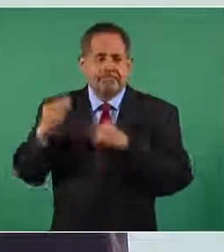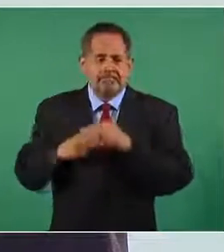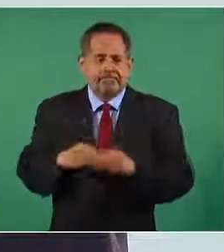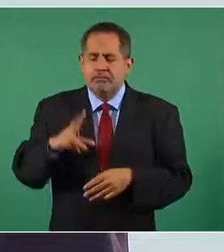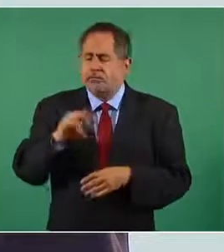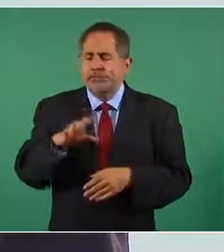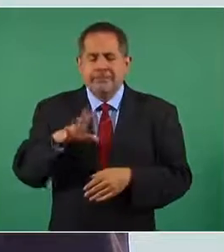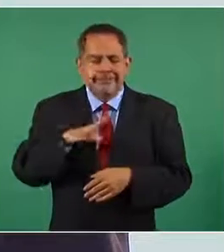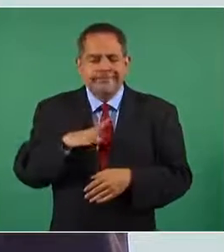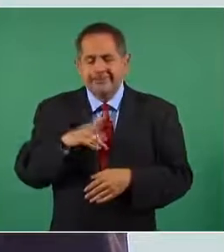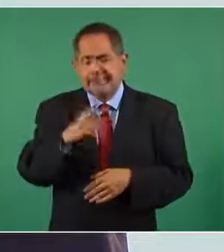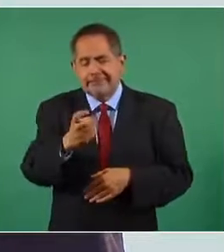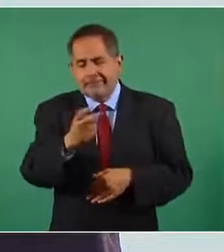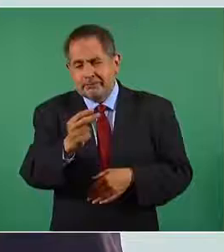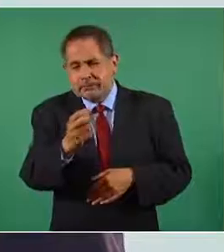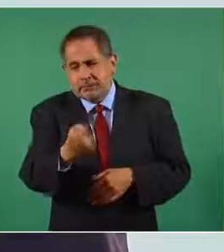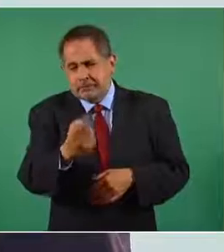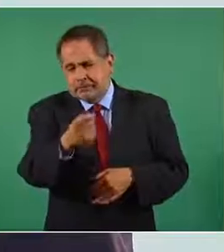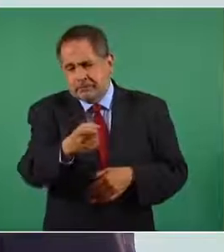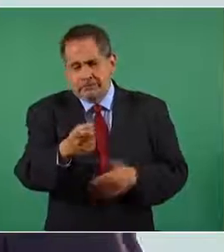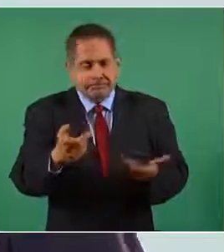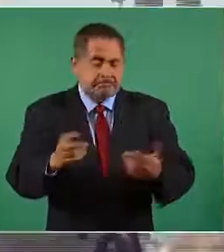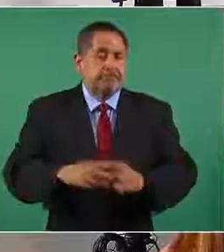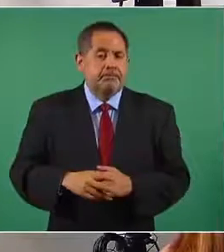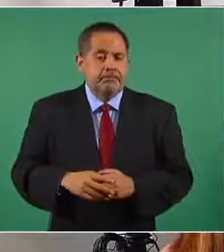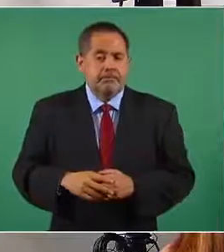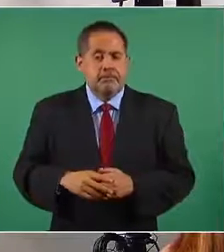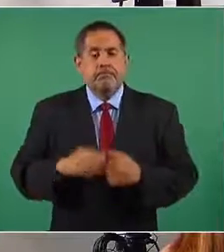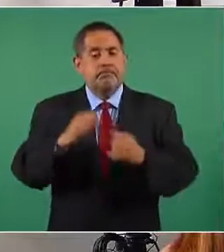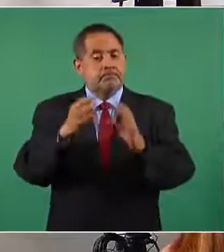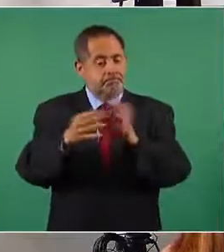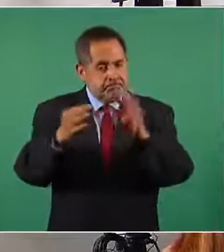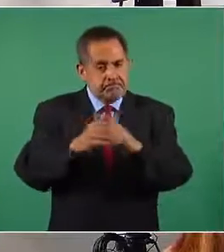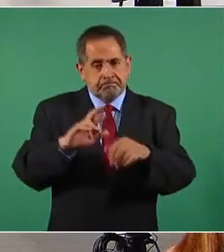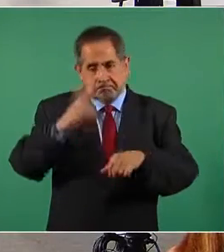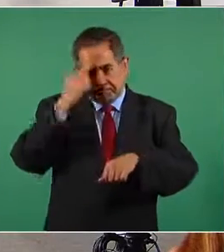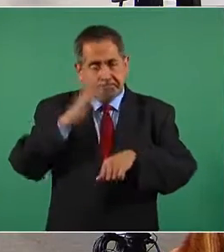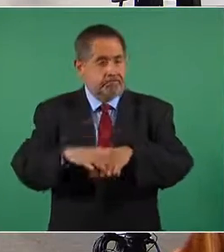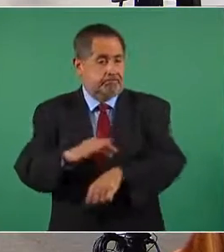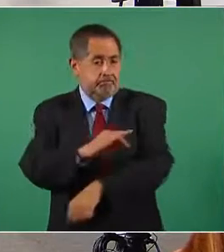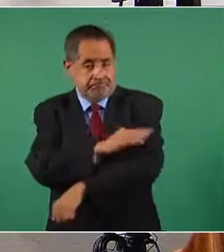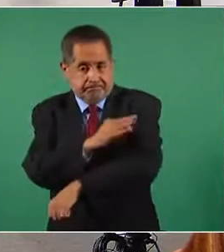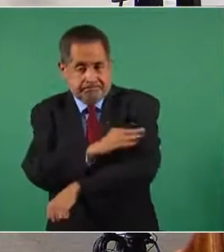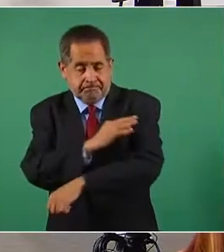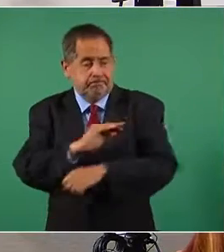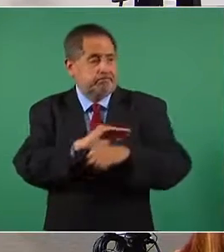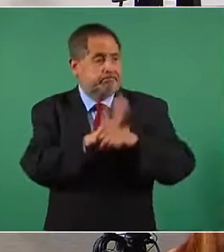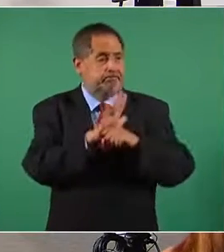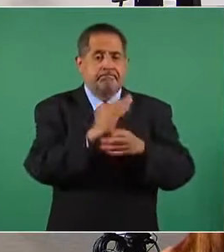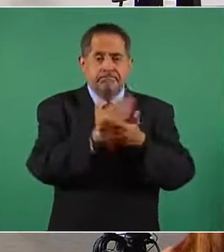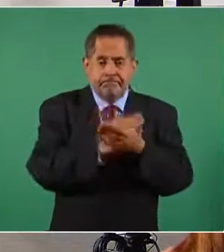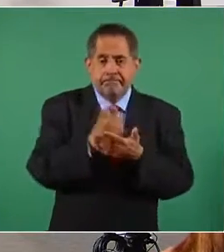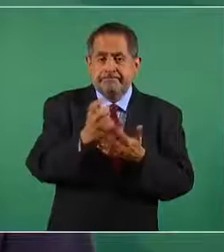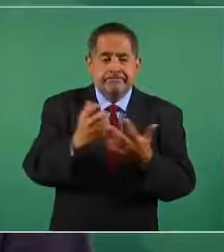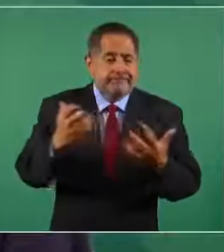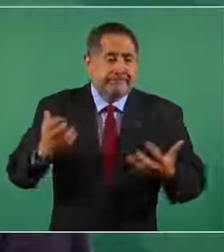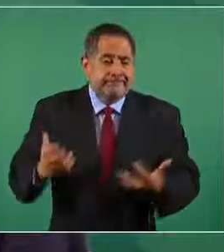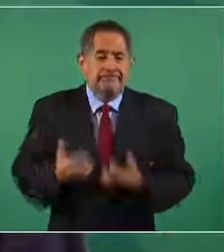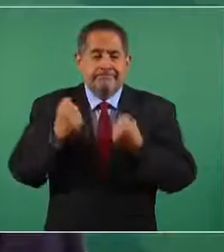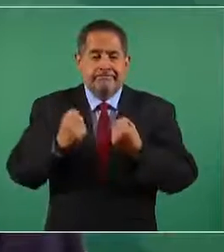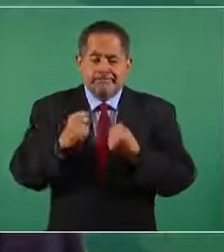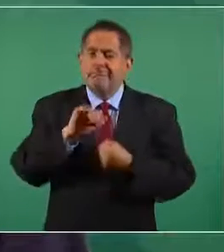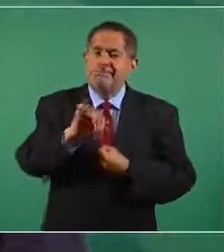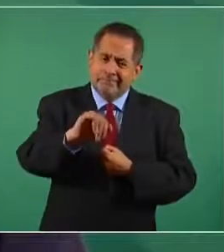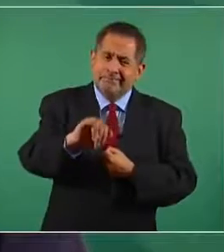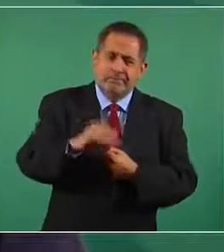parte del mundo. Finalmente, recordamos, vacunarse contra la COVID-19 salva vidas,